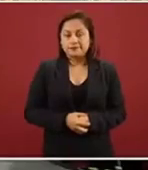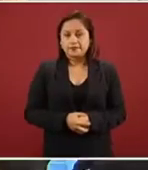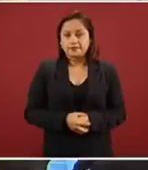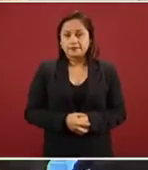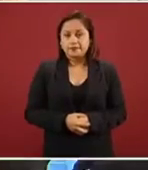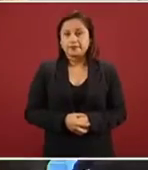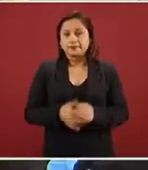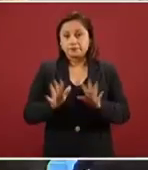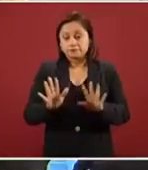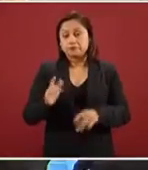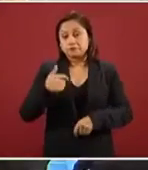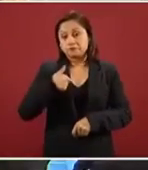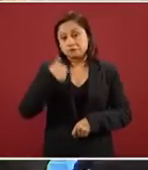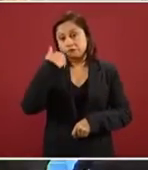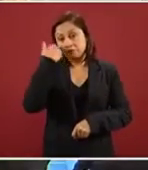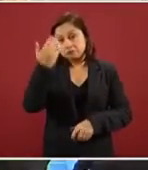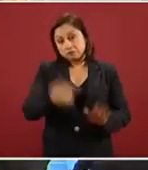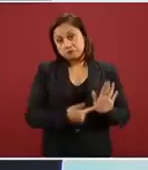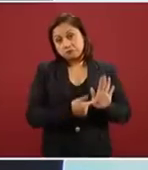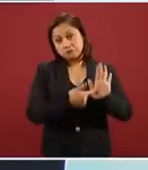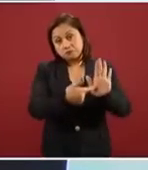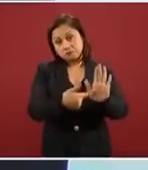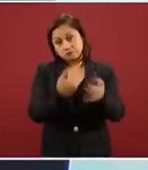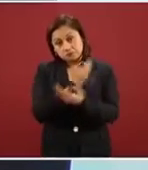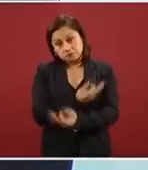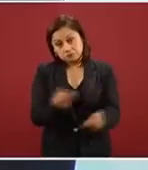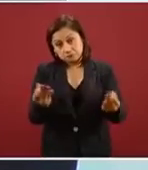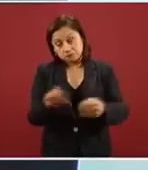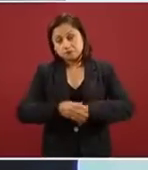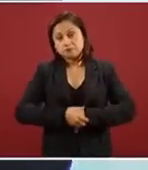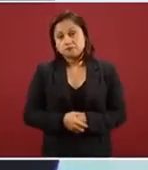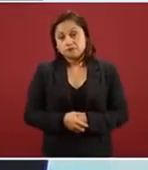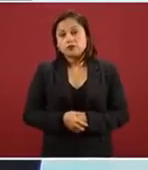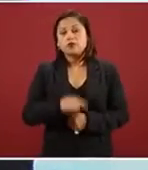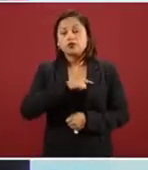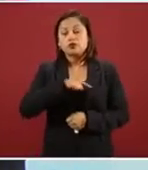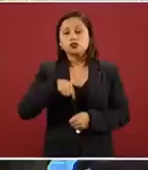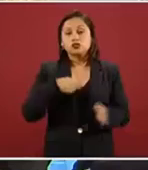esto también quería informarles, vamos así.